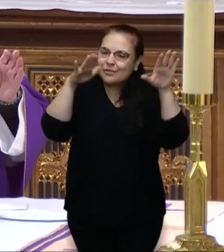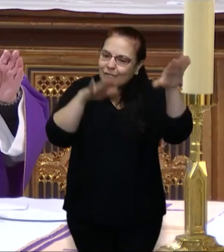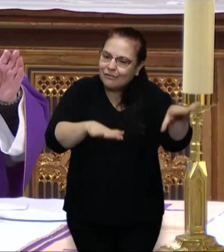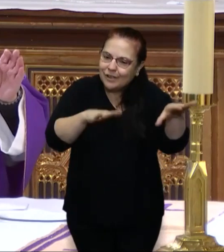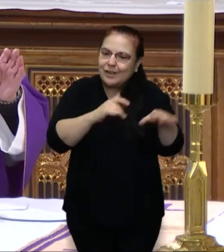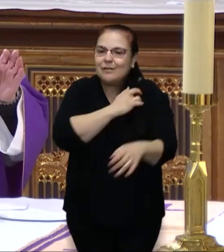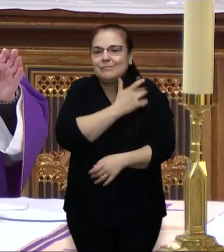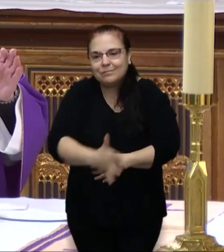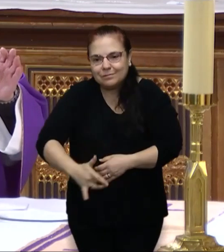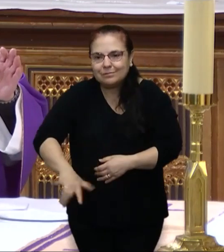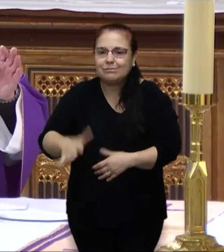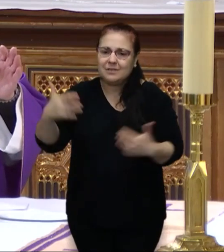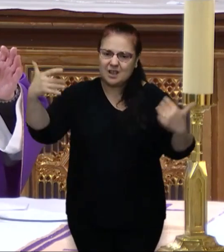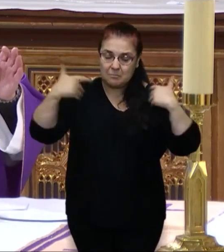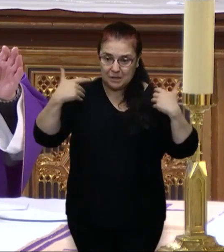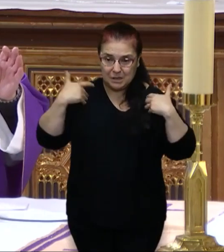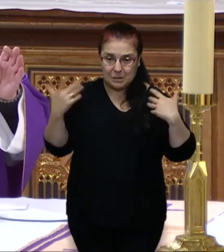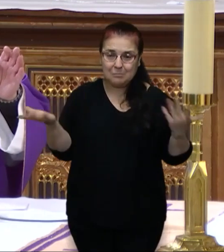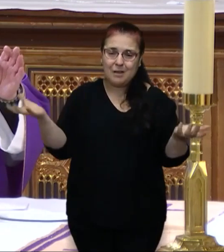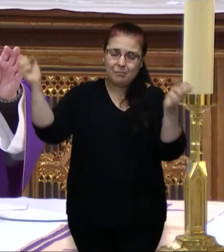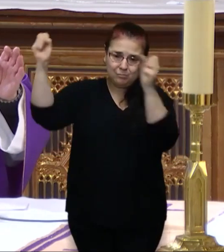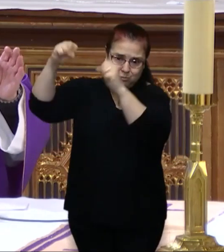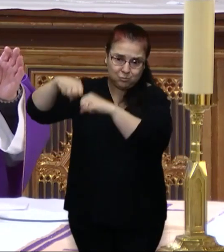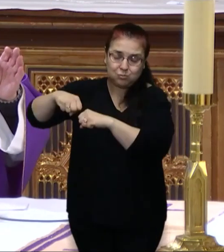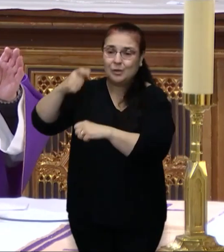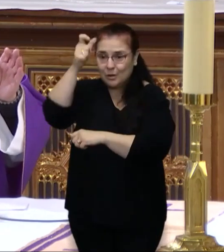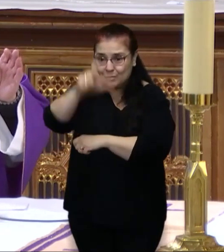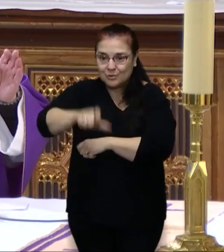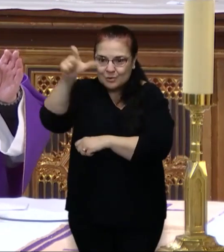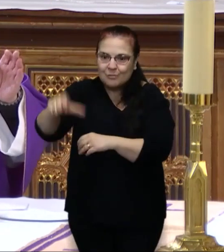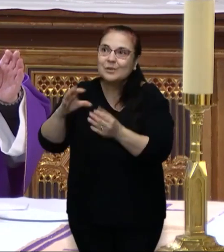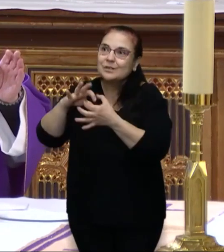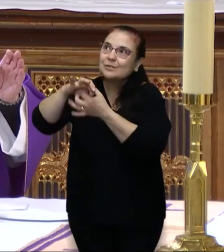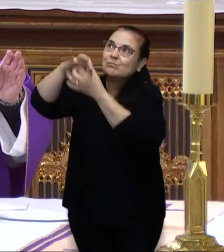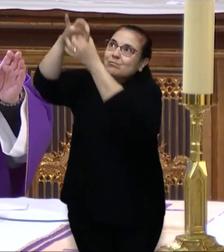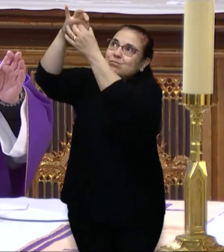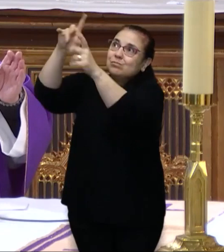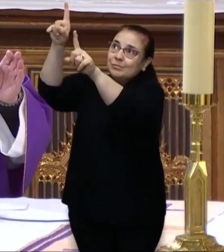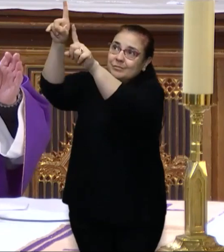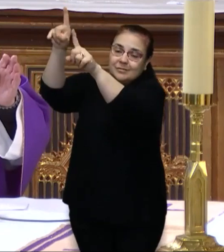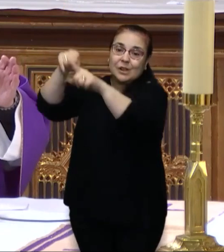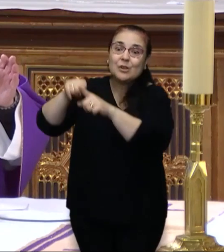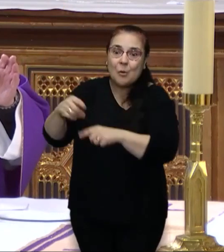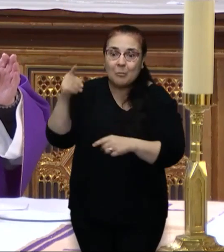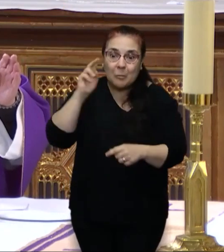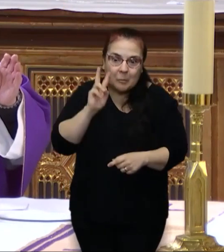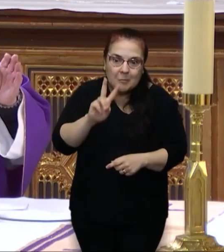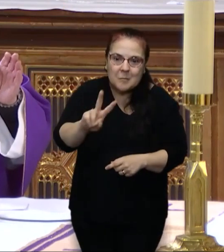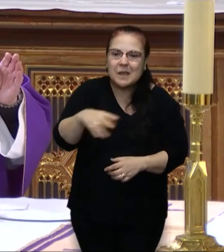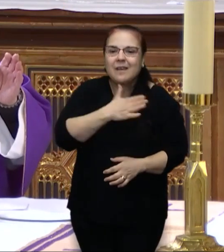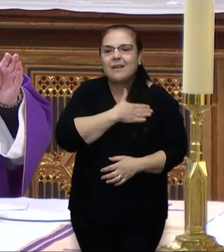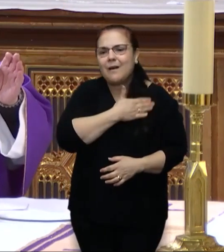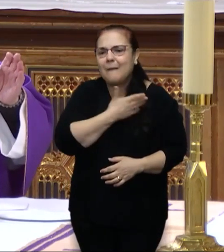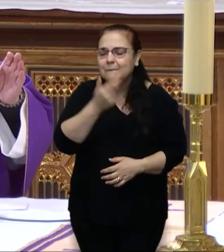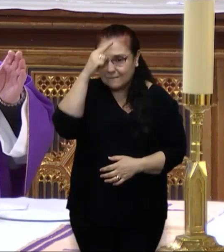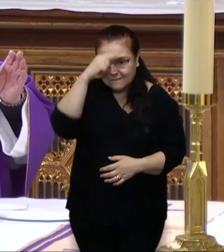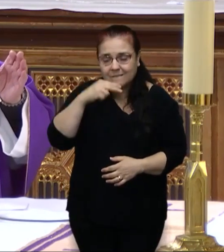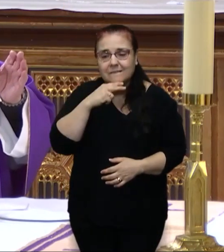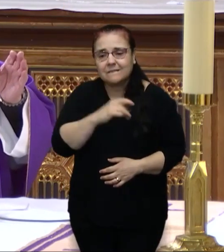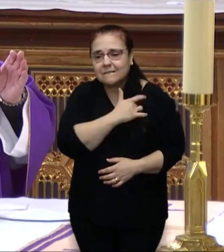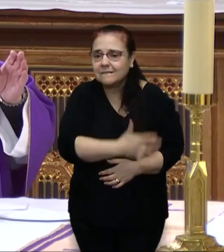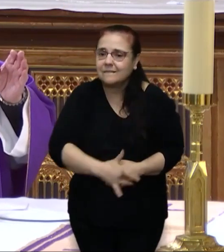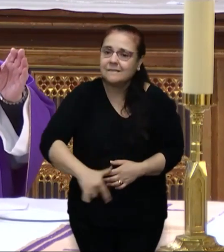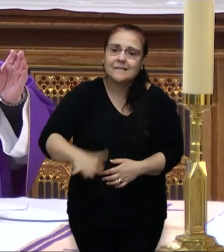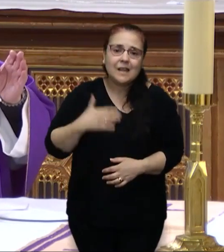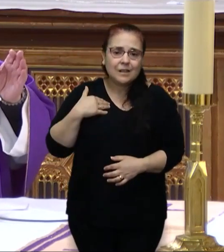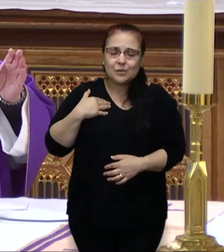misericordioso, la víctima que reconcilia a los hombres contigo. Mira bondadosamente, Padre misericordioso, a